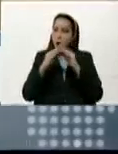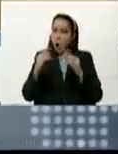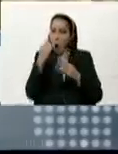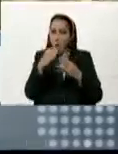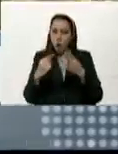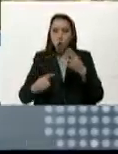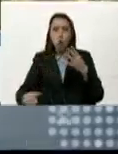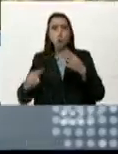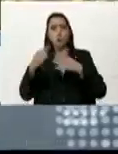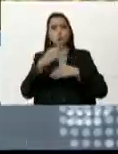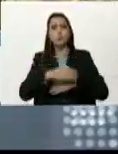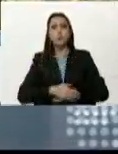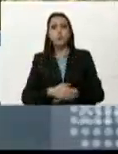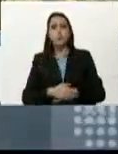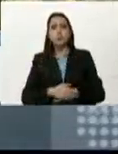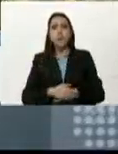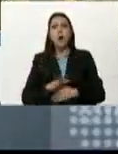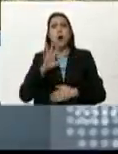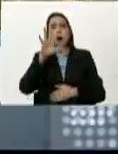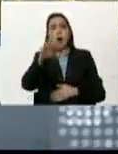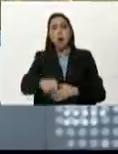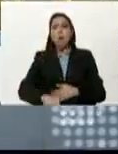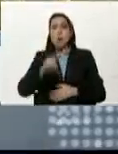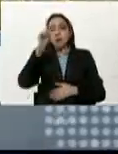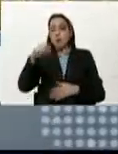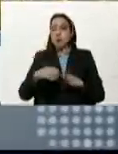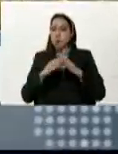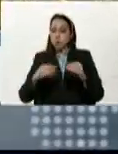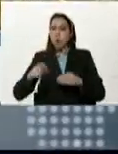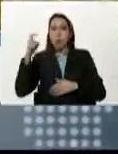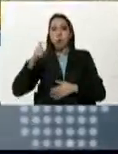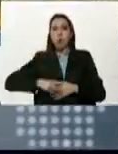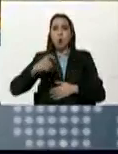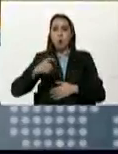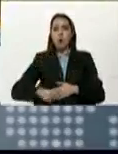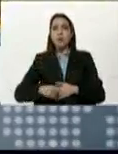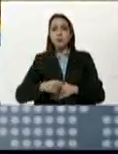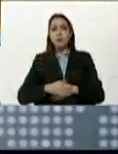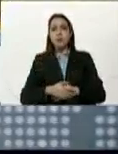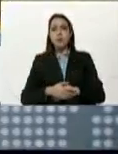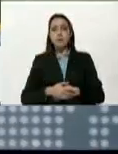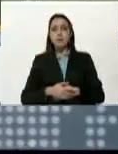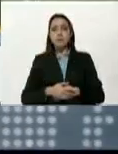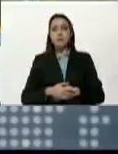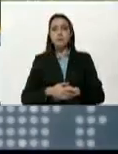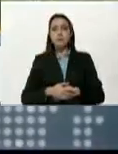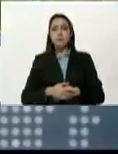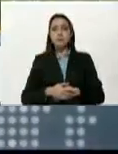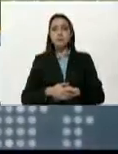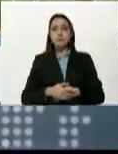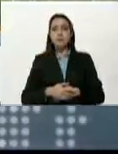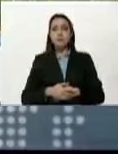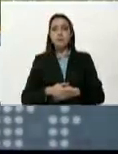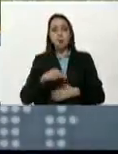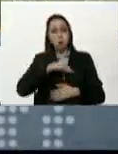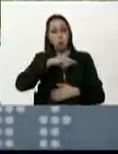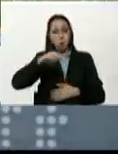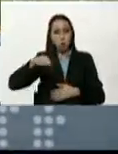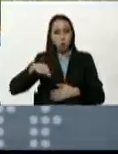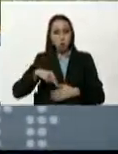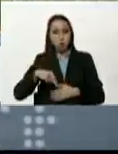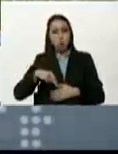vender y a comprar todo lo que necesita comprar nosotros